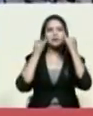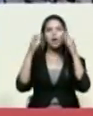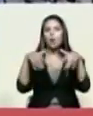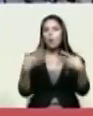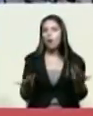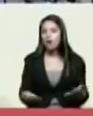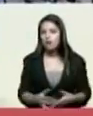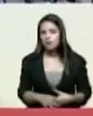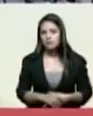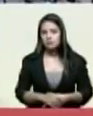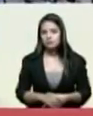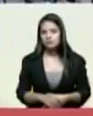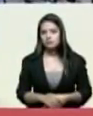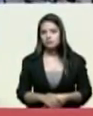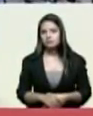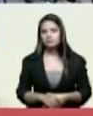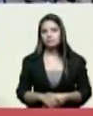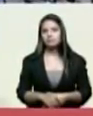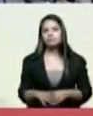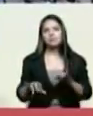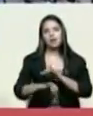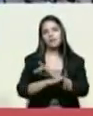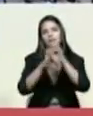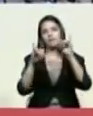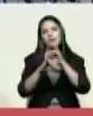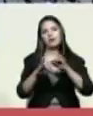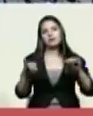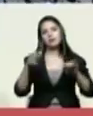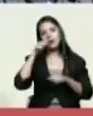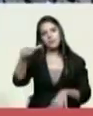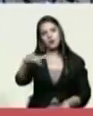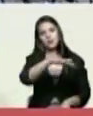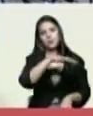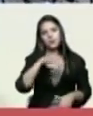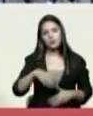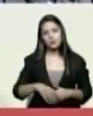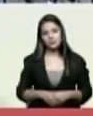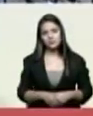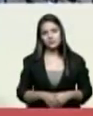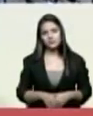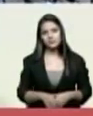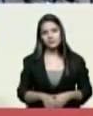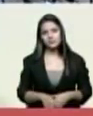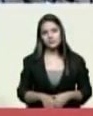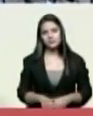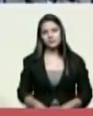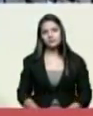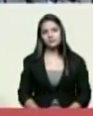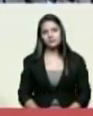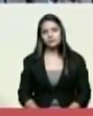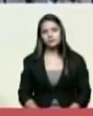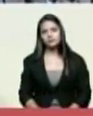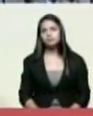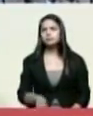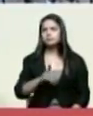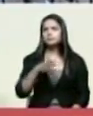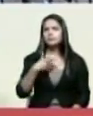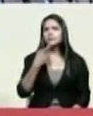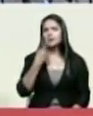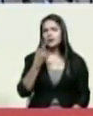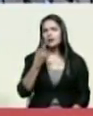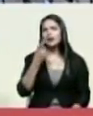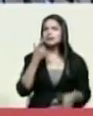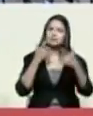idea? Máxima felicidad para nuestro pueblo. Y uno puede decir que Hugo Chávez se